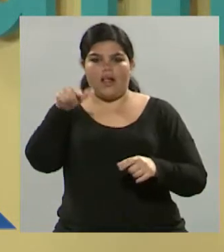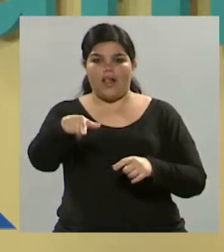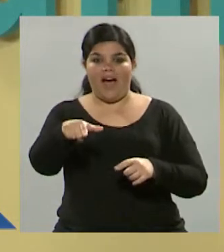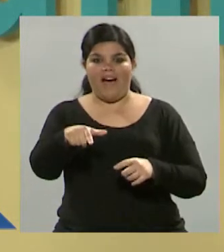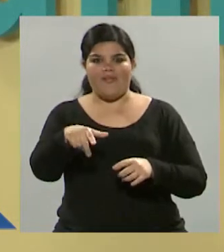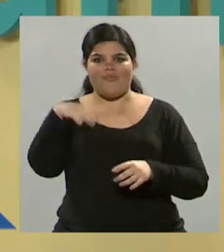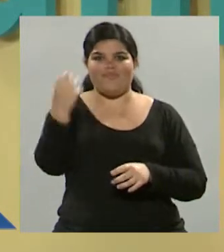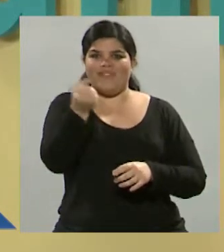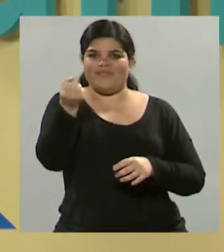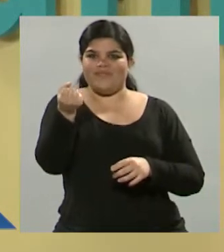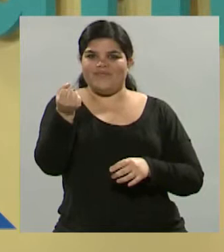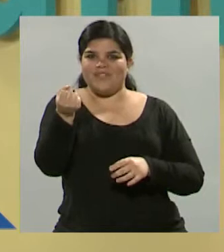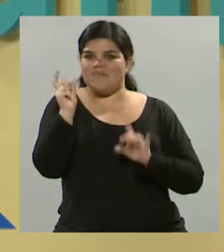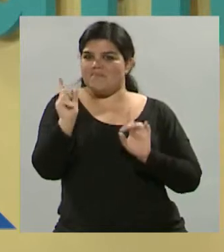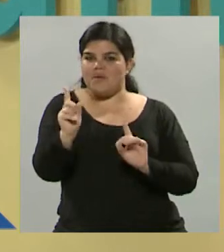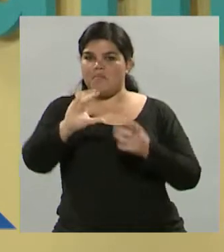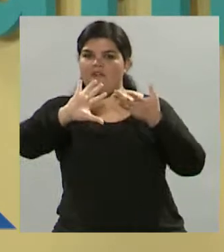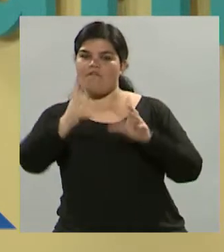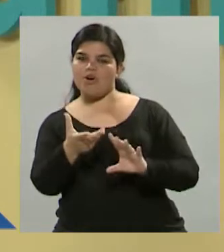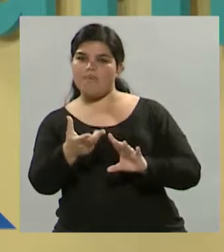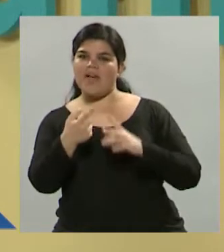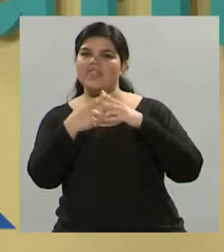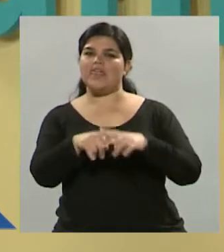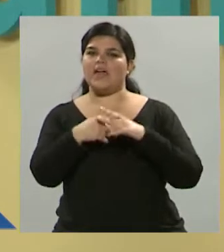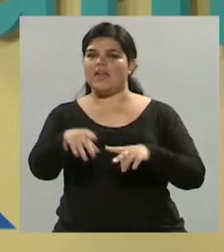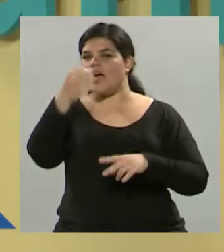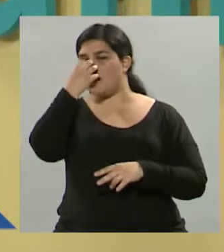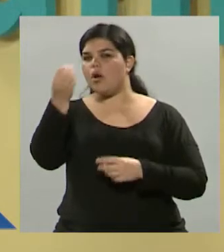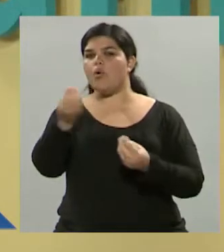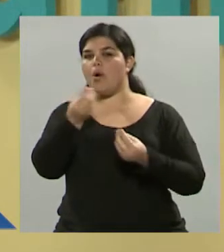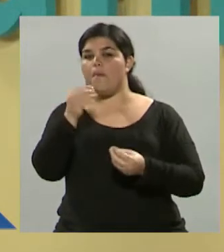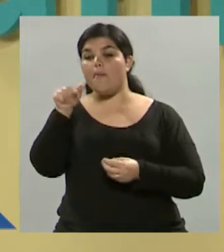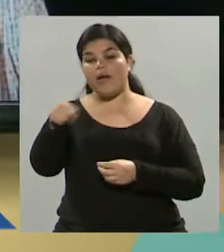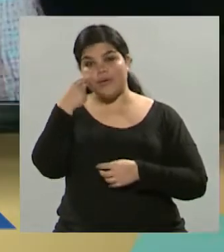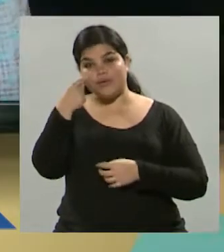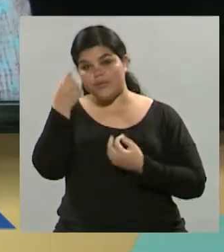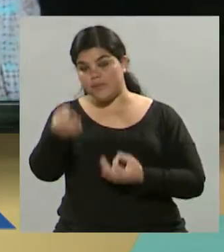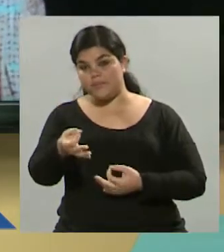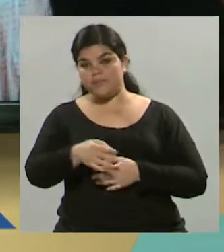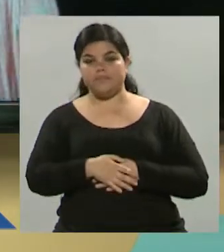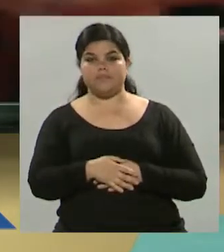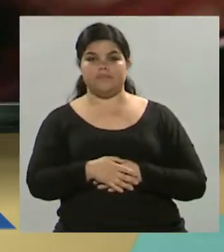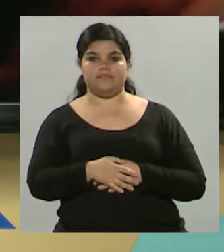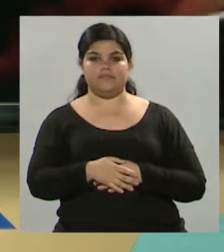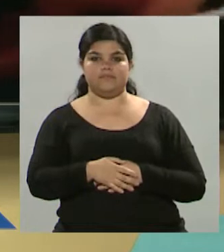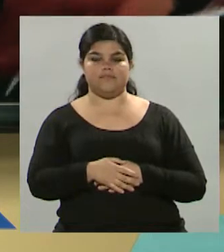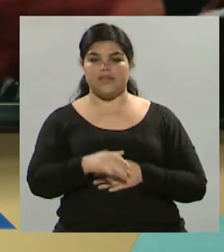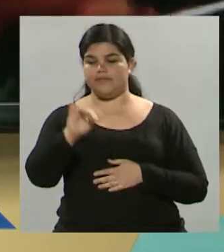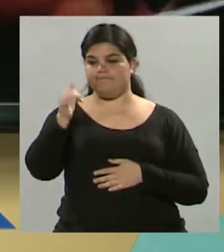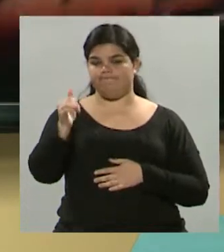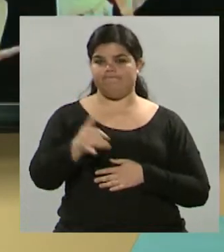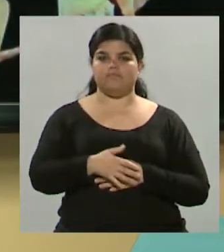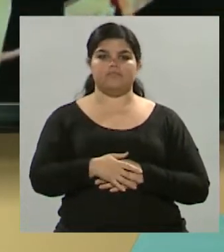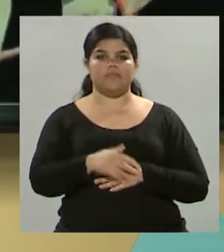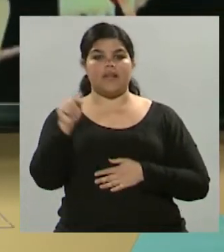aprovecharlas, un poco para que la gente conozca las técnicas del clown y cómo es el clown, ¿no, Virginia? Sí, Bueno, básicamente el clown